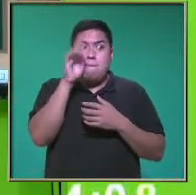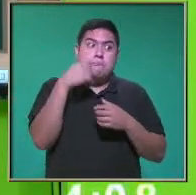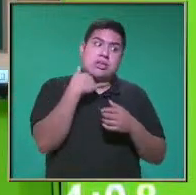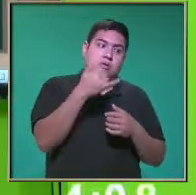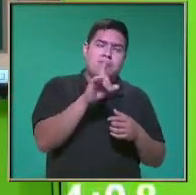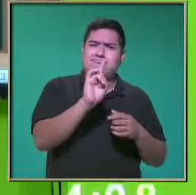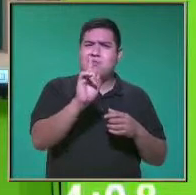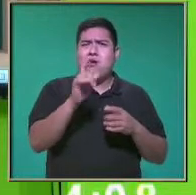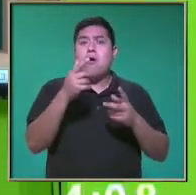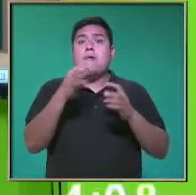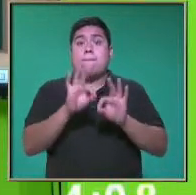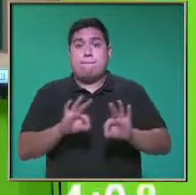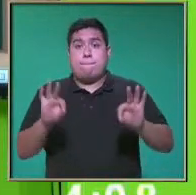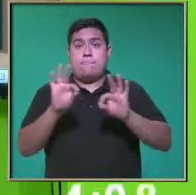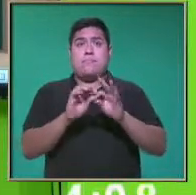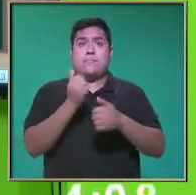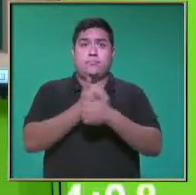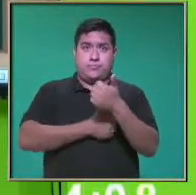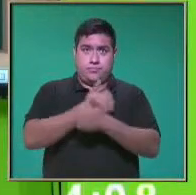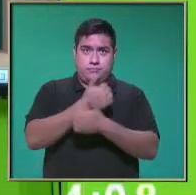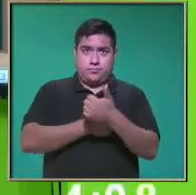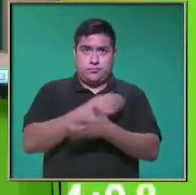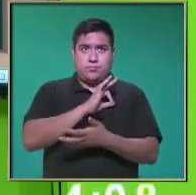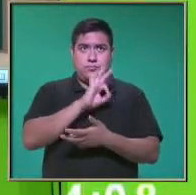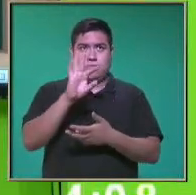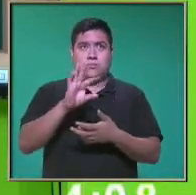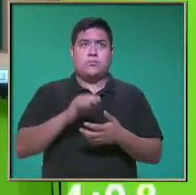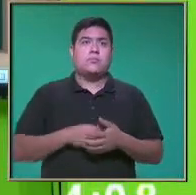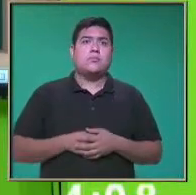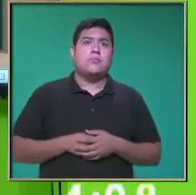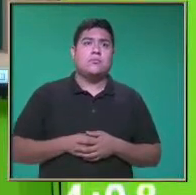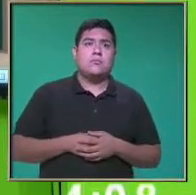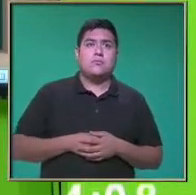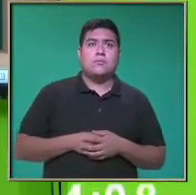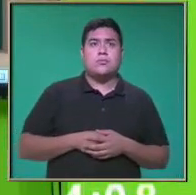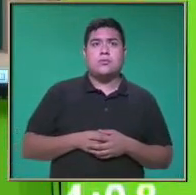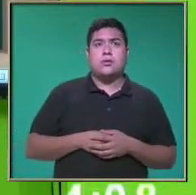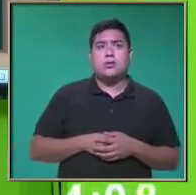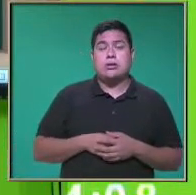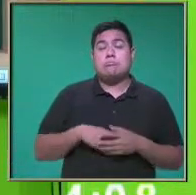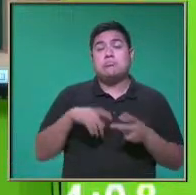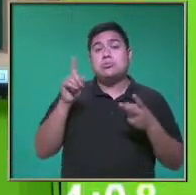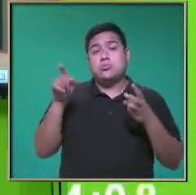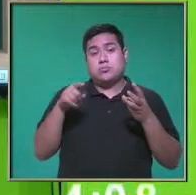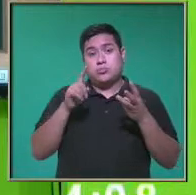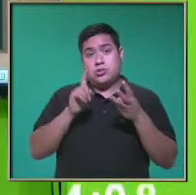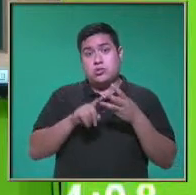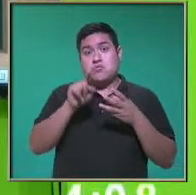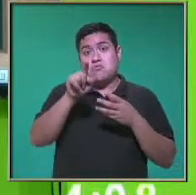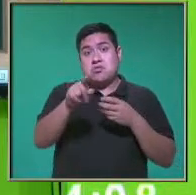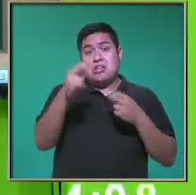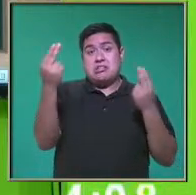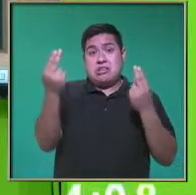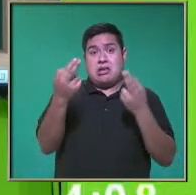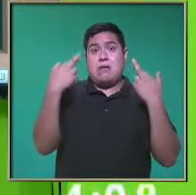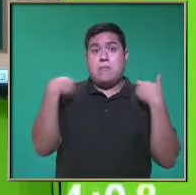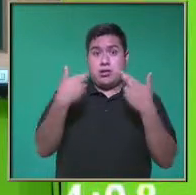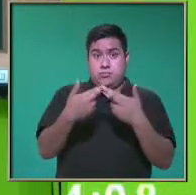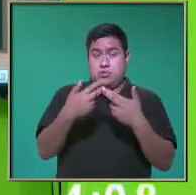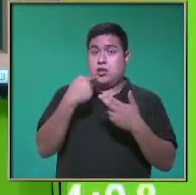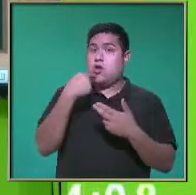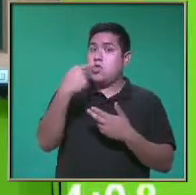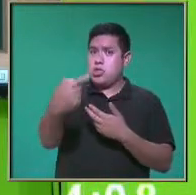importante es participar. Ask for repetition if you need it. Si necesitas que te lo repita el maestro o la